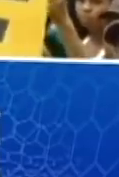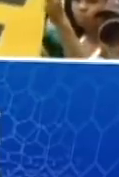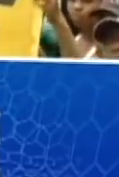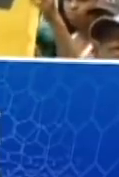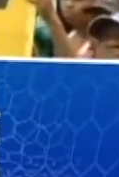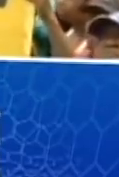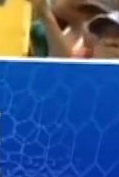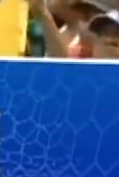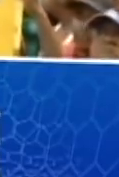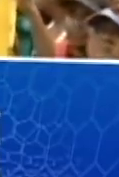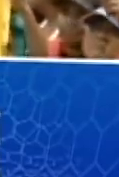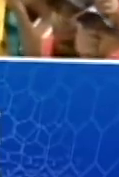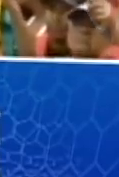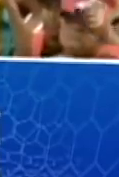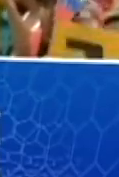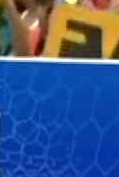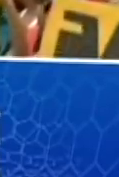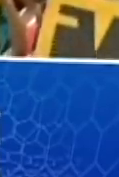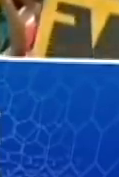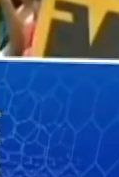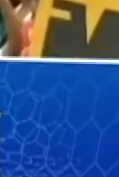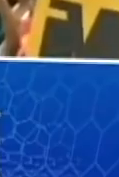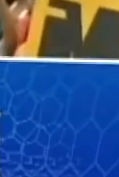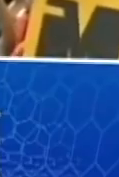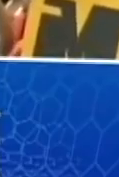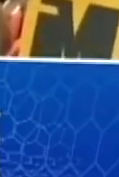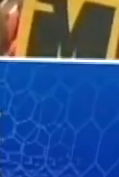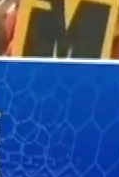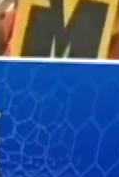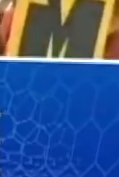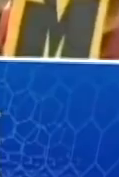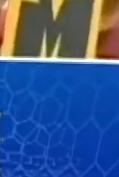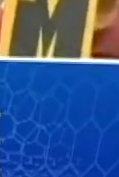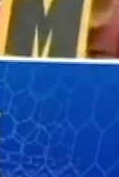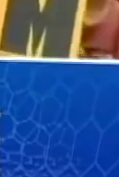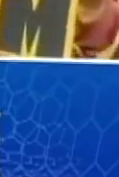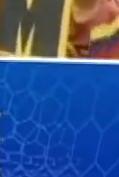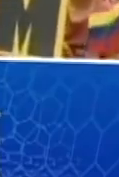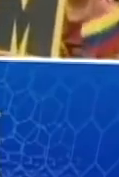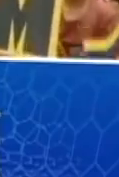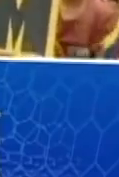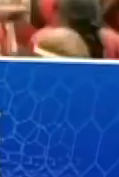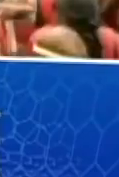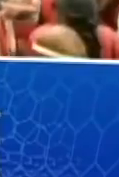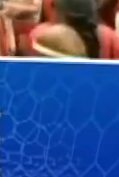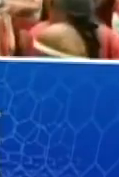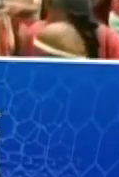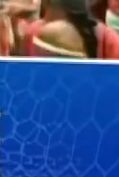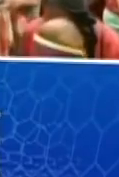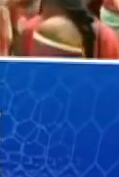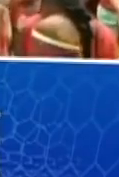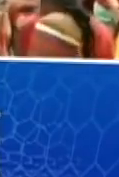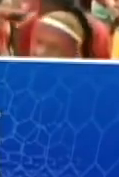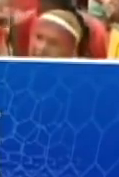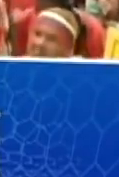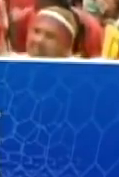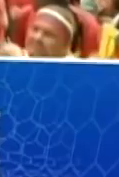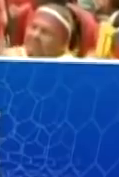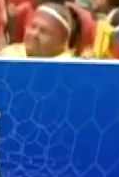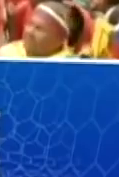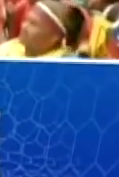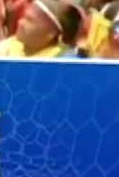revolución bolivariana. Venezuela quiere paz y nosotros debemos cuidar como un